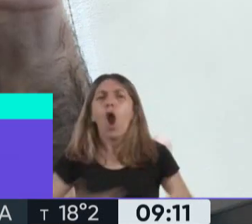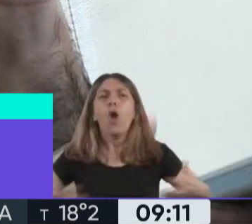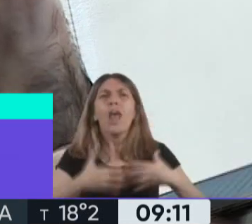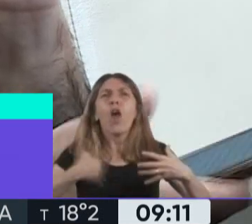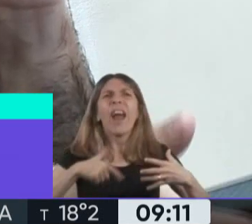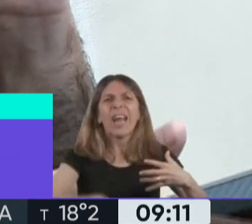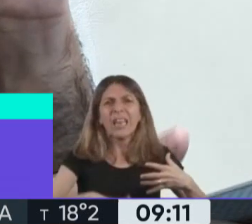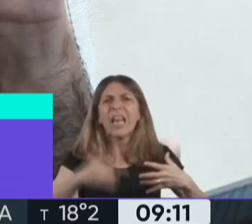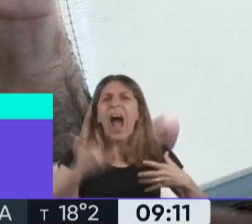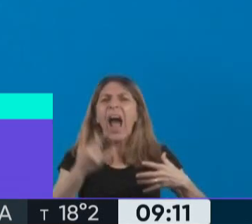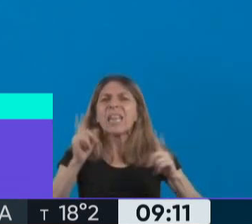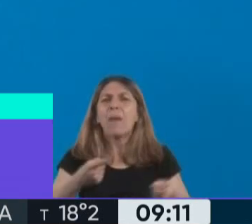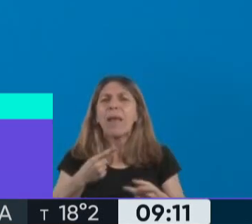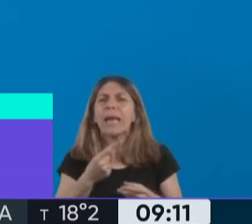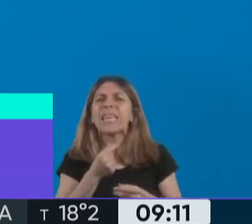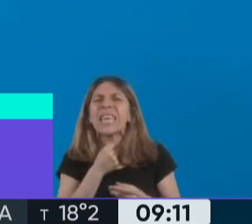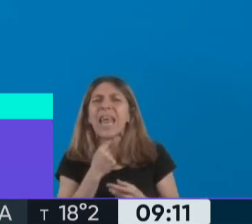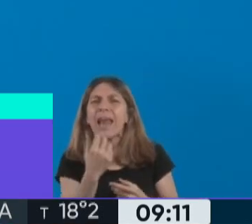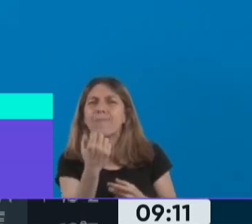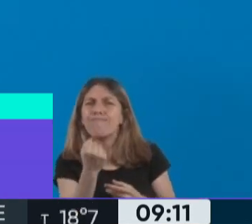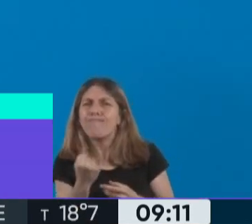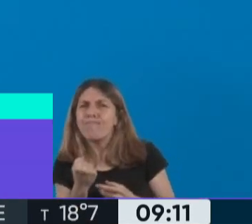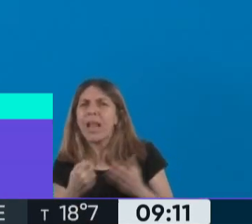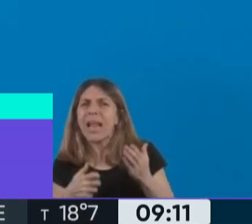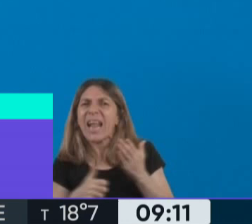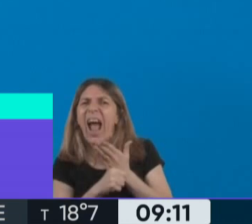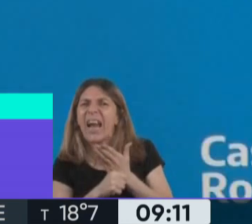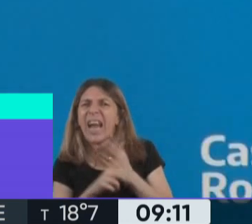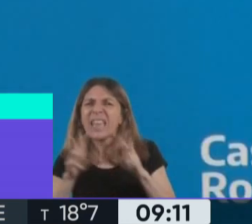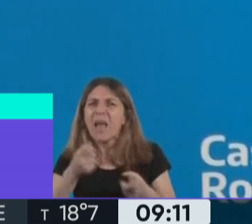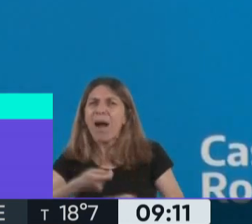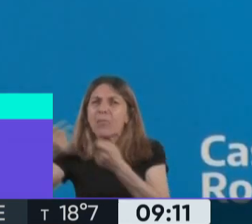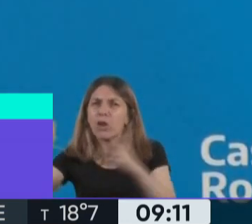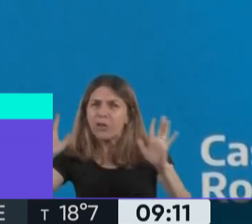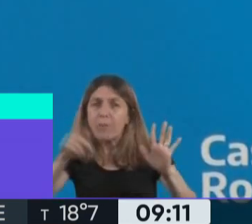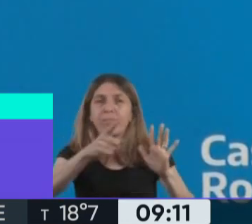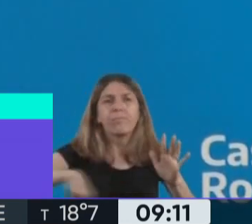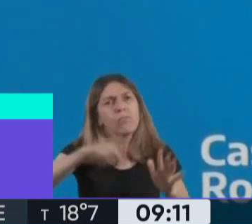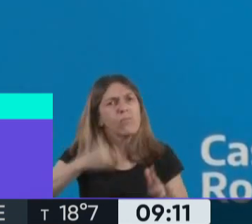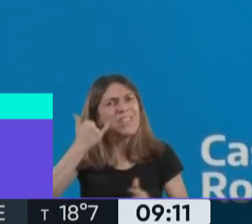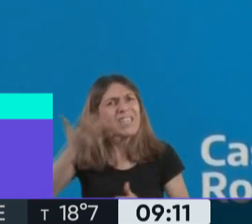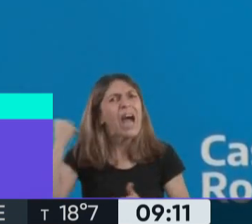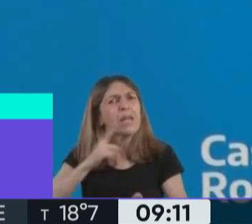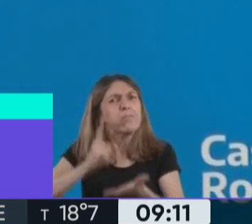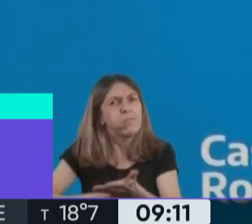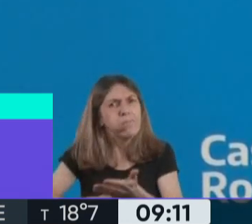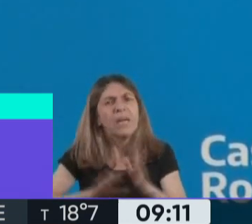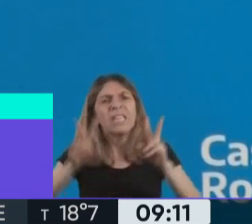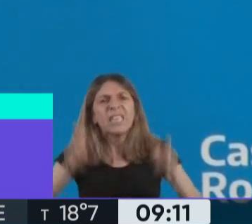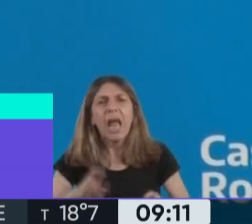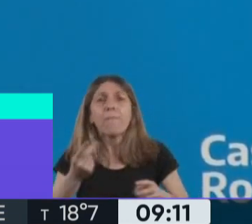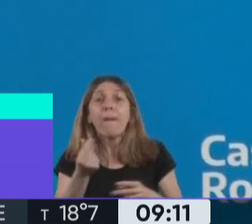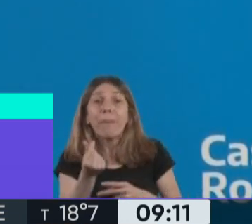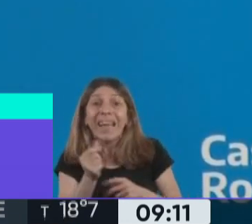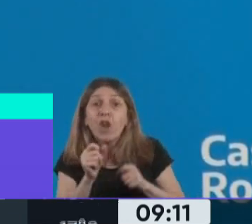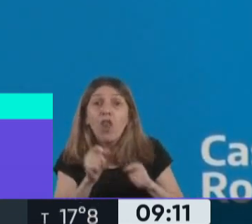argentino? ¿Hay también una codicia del conglomerado cárnico en la República Argentina? Nosotros hemos sostenido desde el principio que la formación de precios